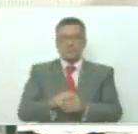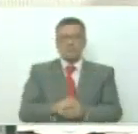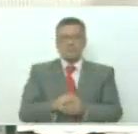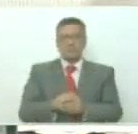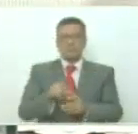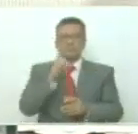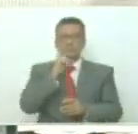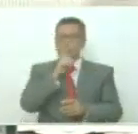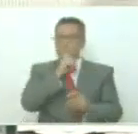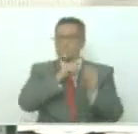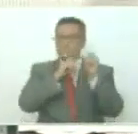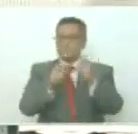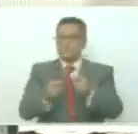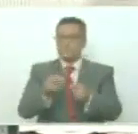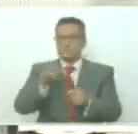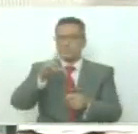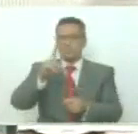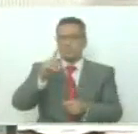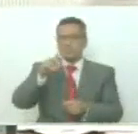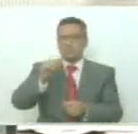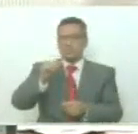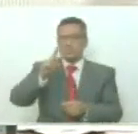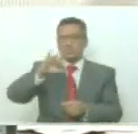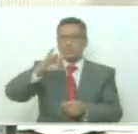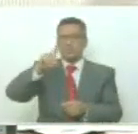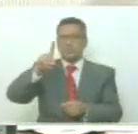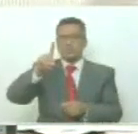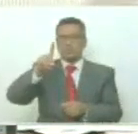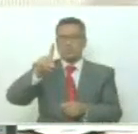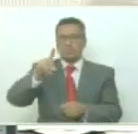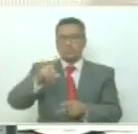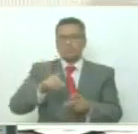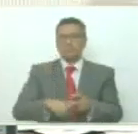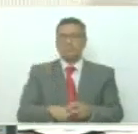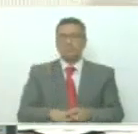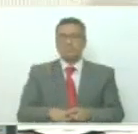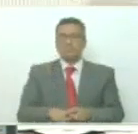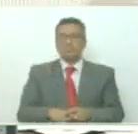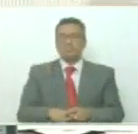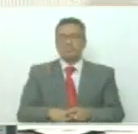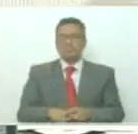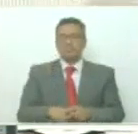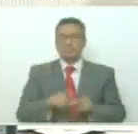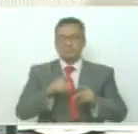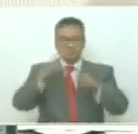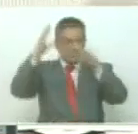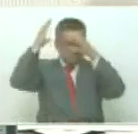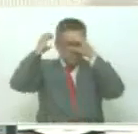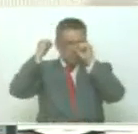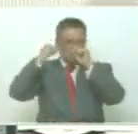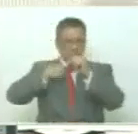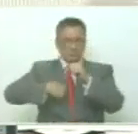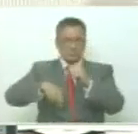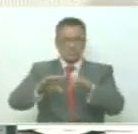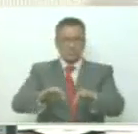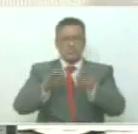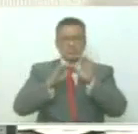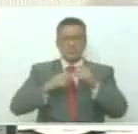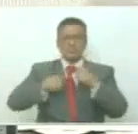del nombramiento del ciudadano David Nieves Velázquez Caraballo como embajador